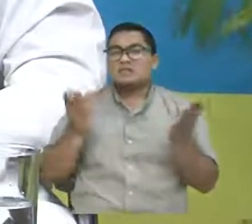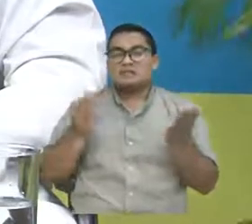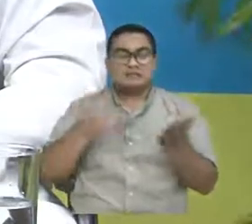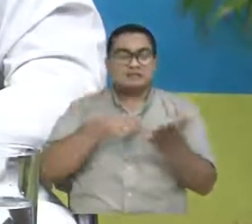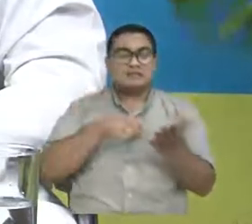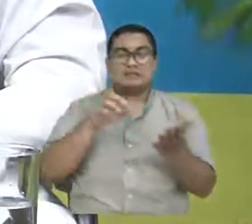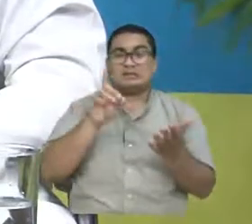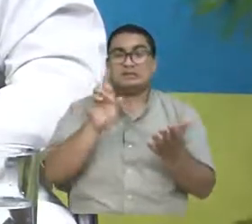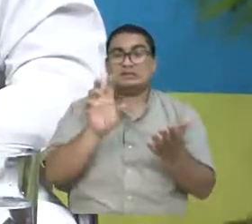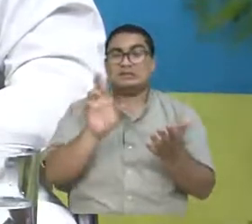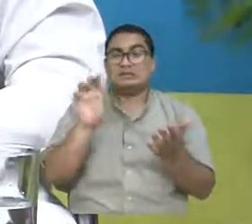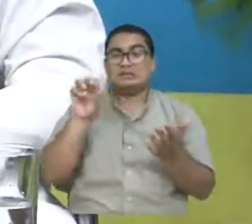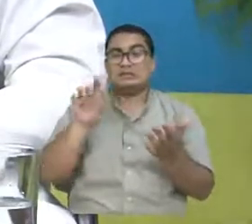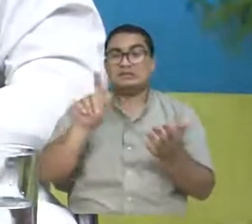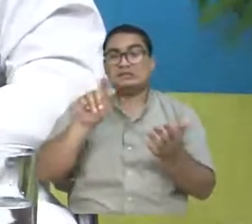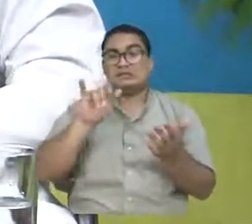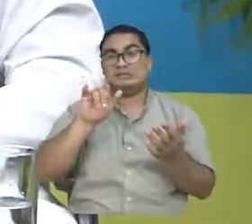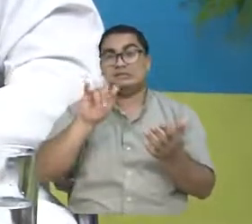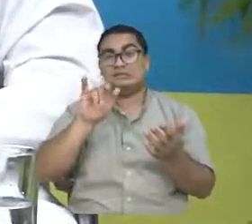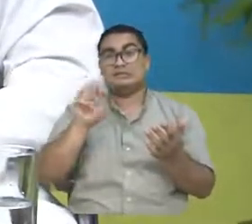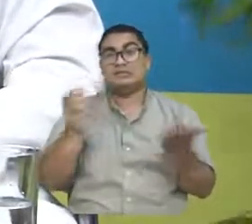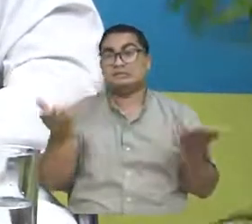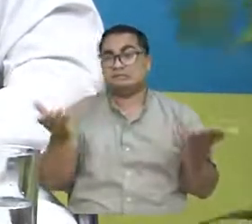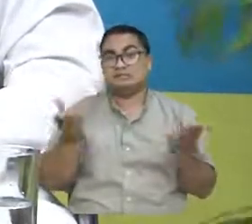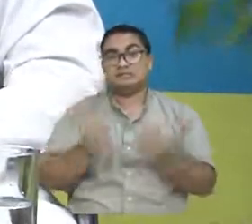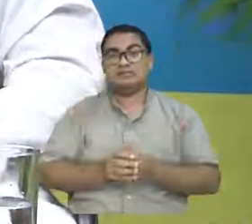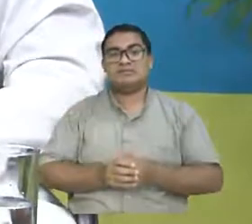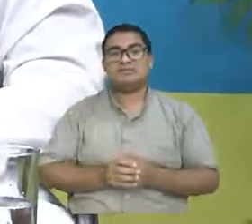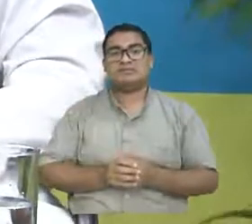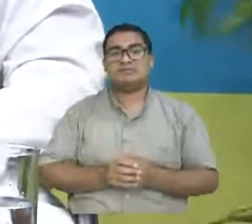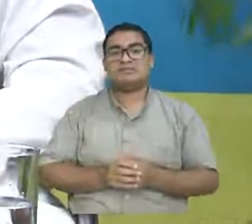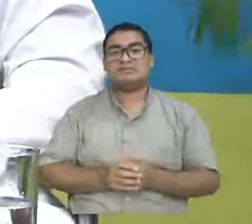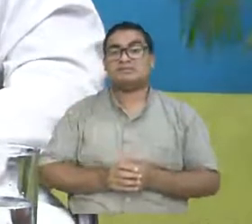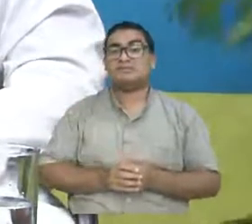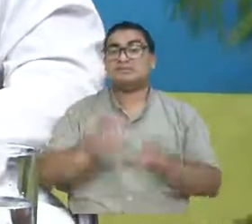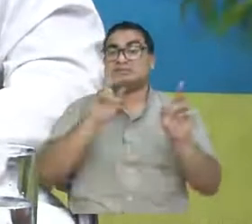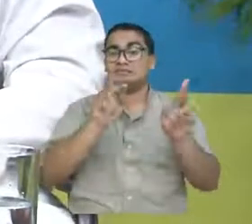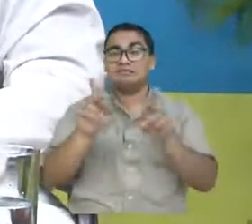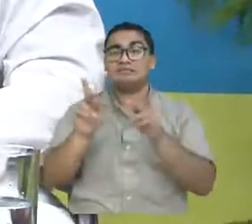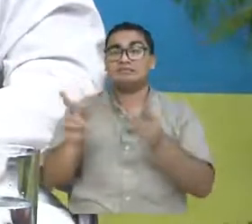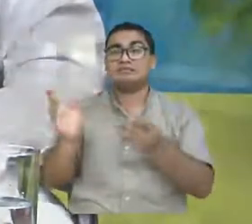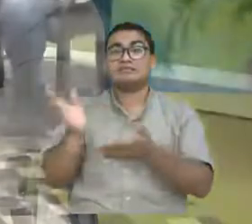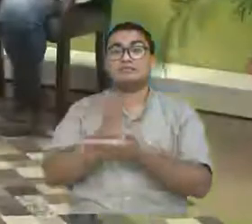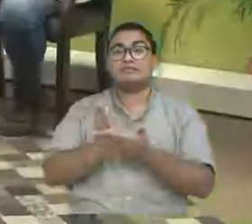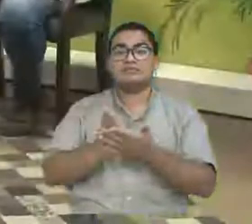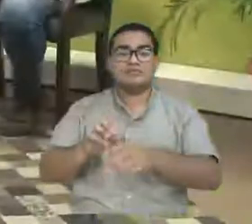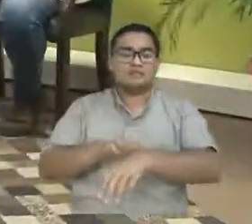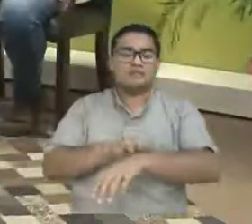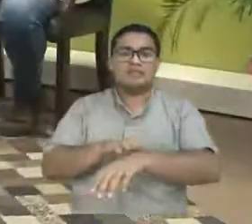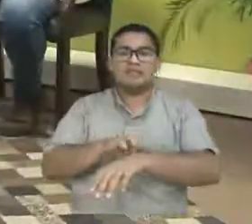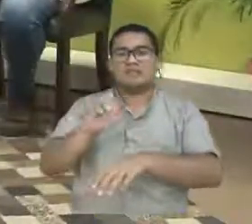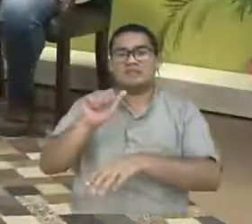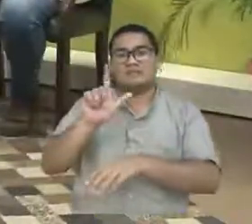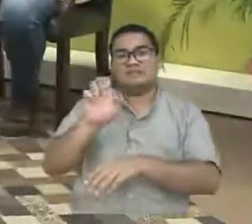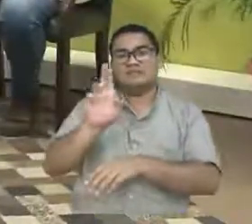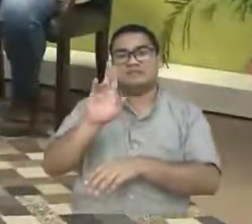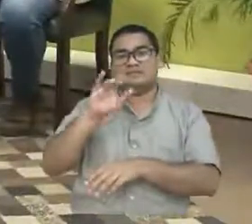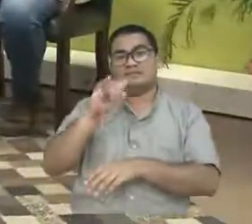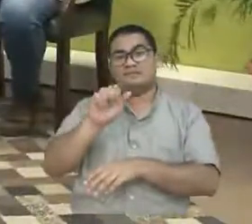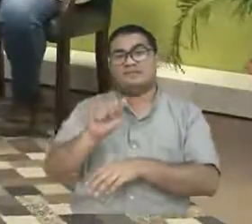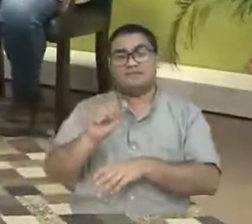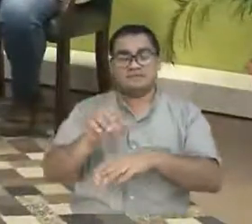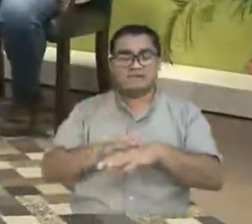de contacto al utilizarlo. Precisamente también hay personas que son alérgicas o tienen estas debilidades en la